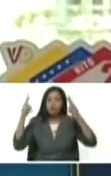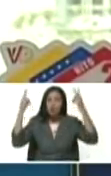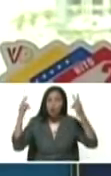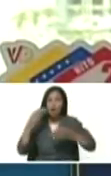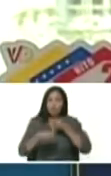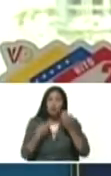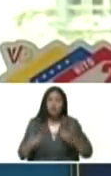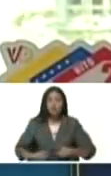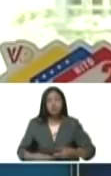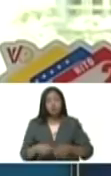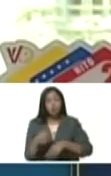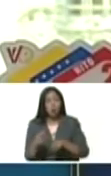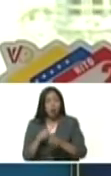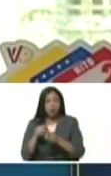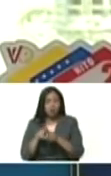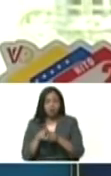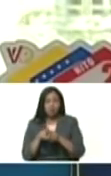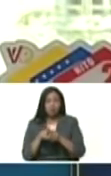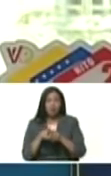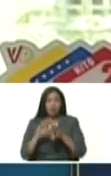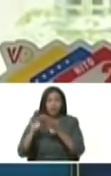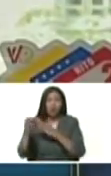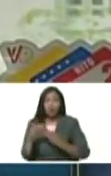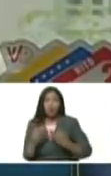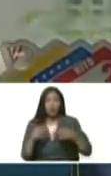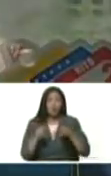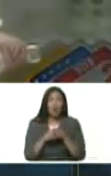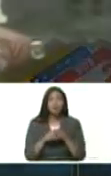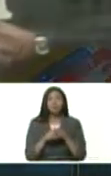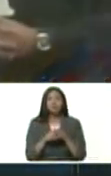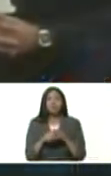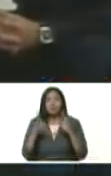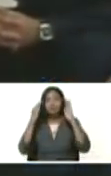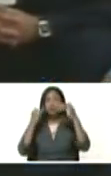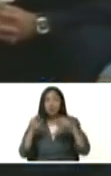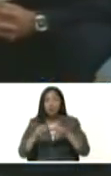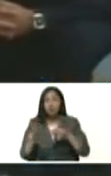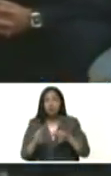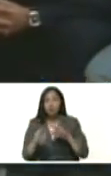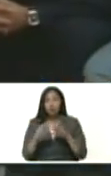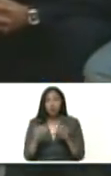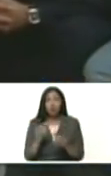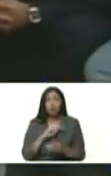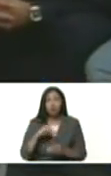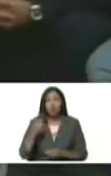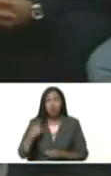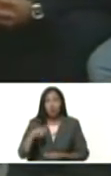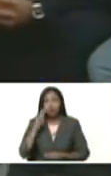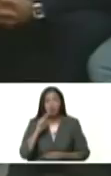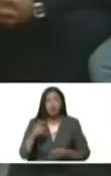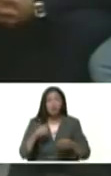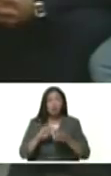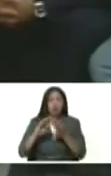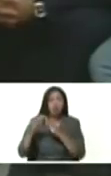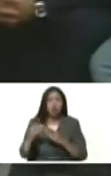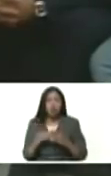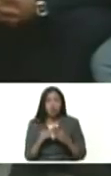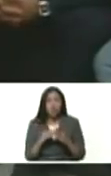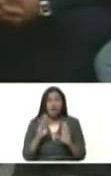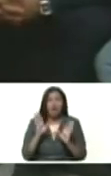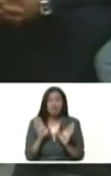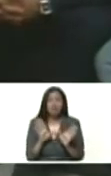el esfuerzo de la comunidad a la felicidad, a la atención de los niños, a todo lo que tiene que ver la comuna, los